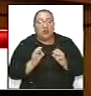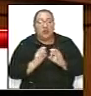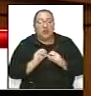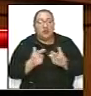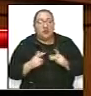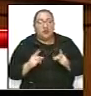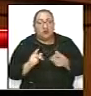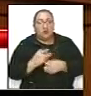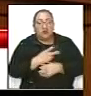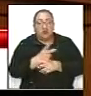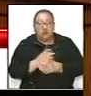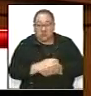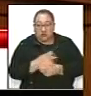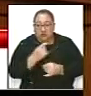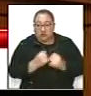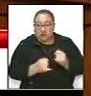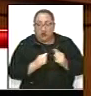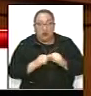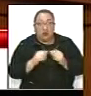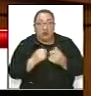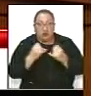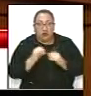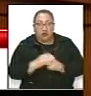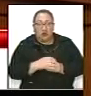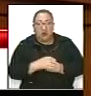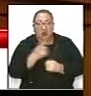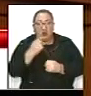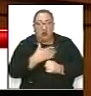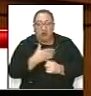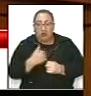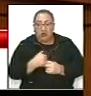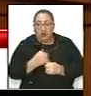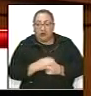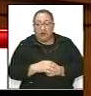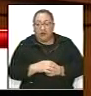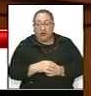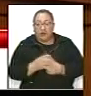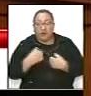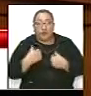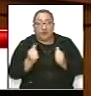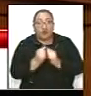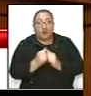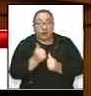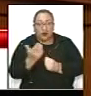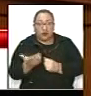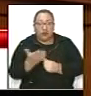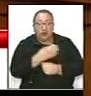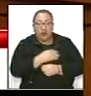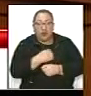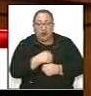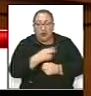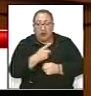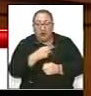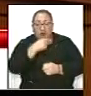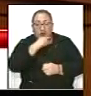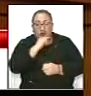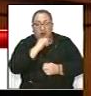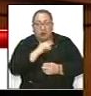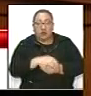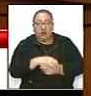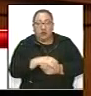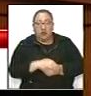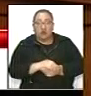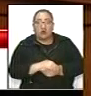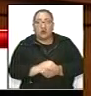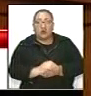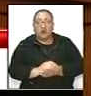violencia. Para continuar con el informe, señor presidente, me acompañan la ministra de la Mujer y